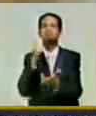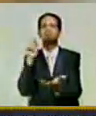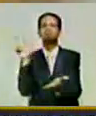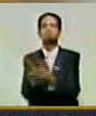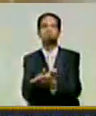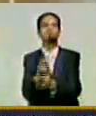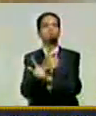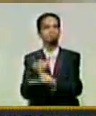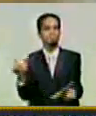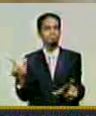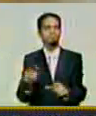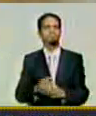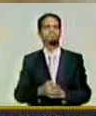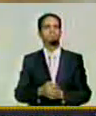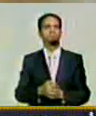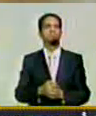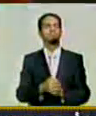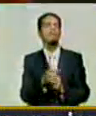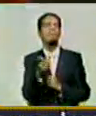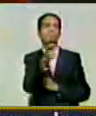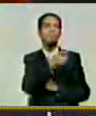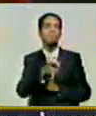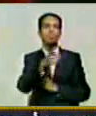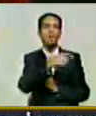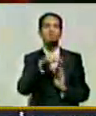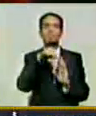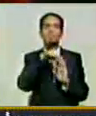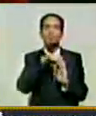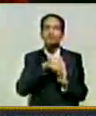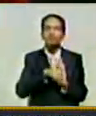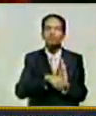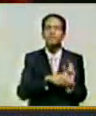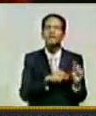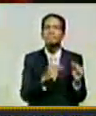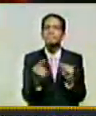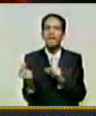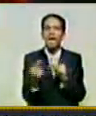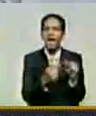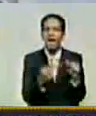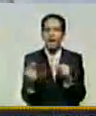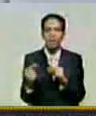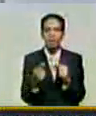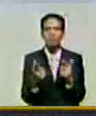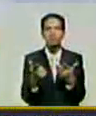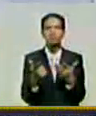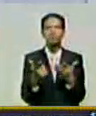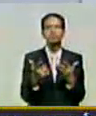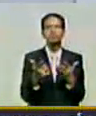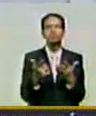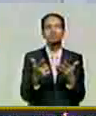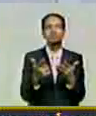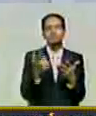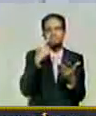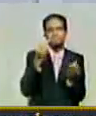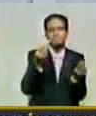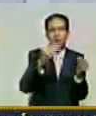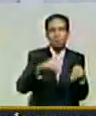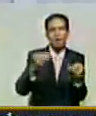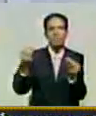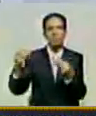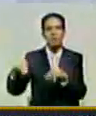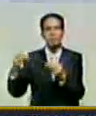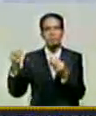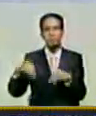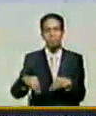la profundización en el diálogo, en la coherencia política, en la construcción democrática de la diversidad de los factores, y que